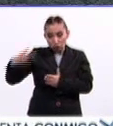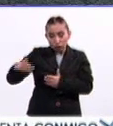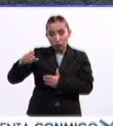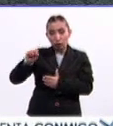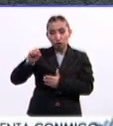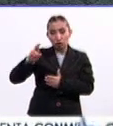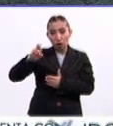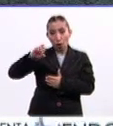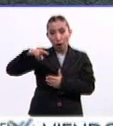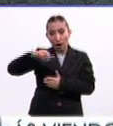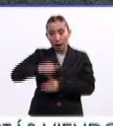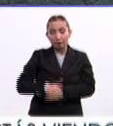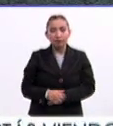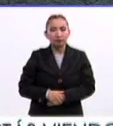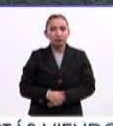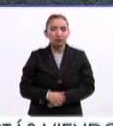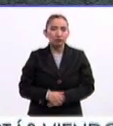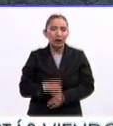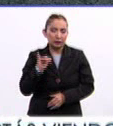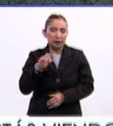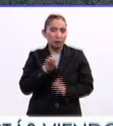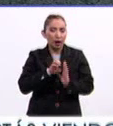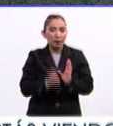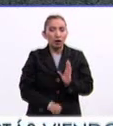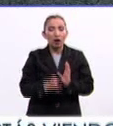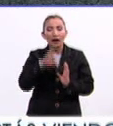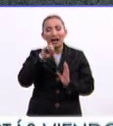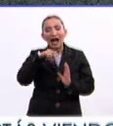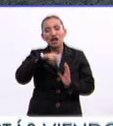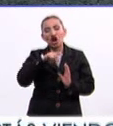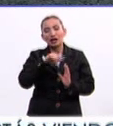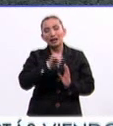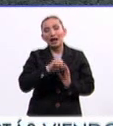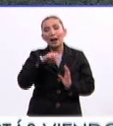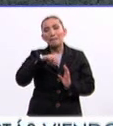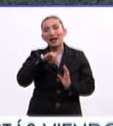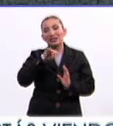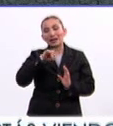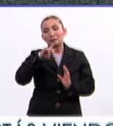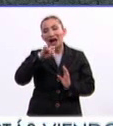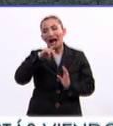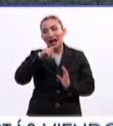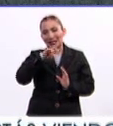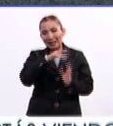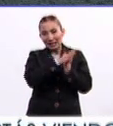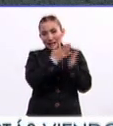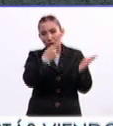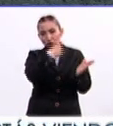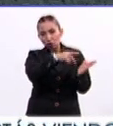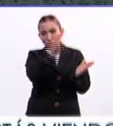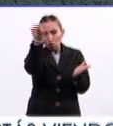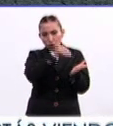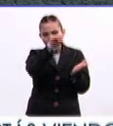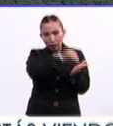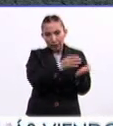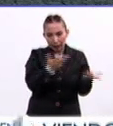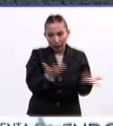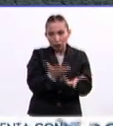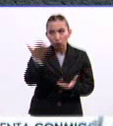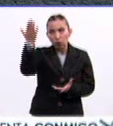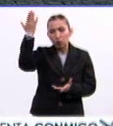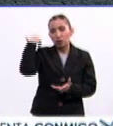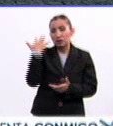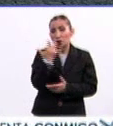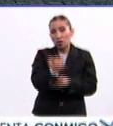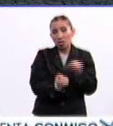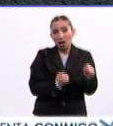que ocurre, por ejemplo, con la edición canónica, que es la de Alfonso Méndez Plancarte, es que se realizó, bueno, hace ya más de 50 años,